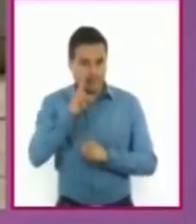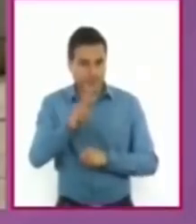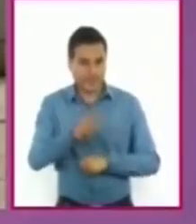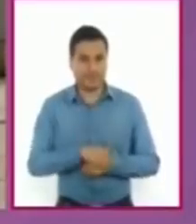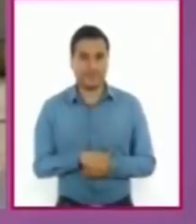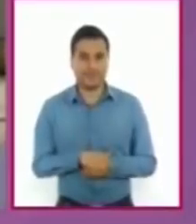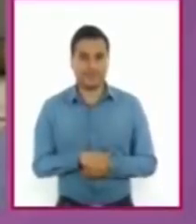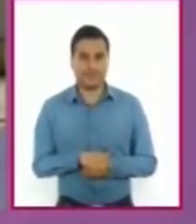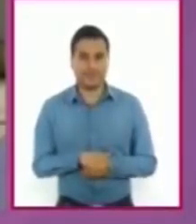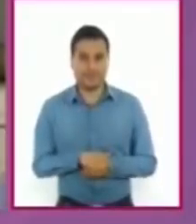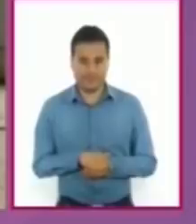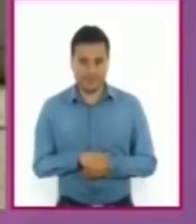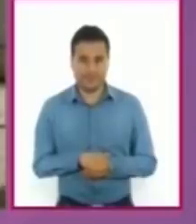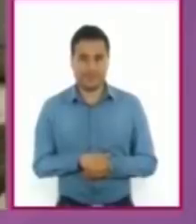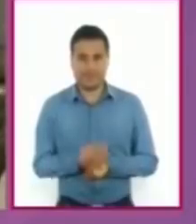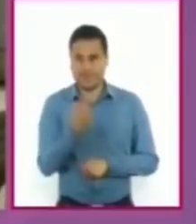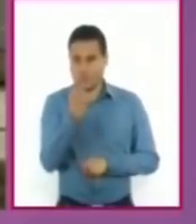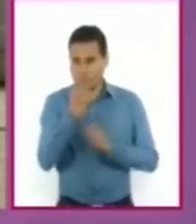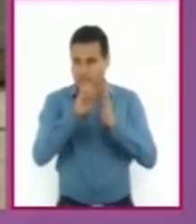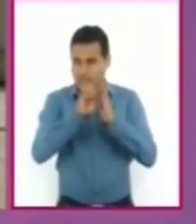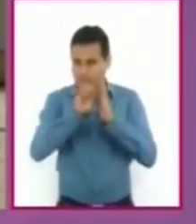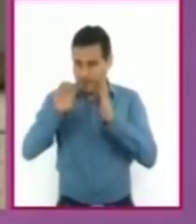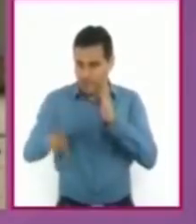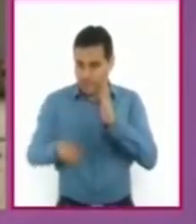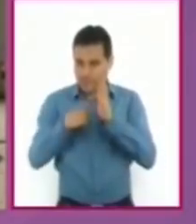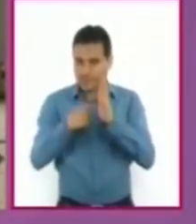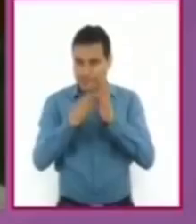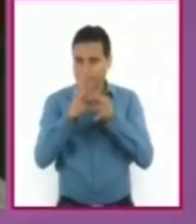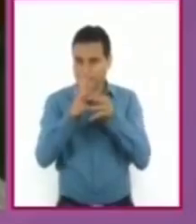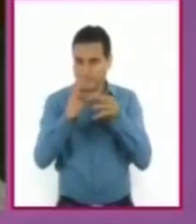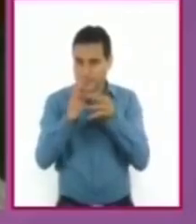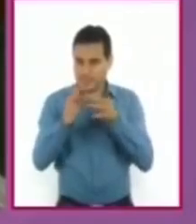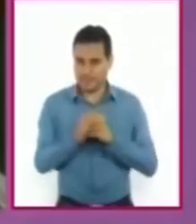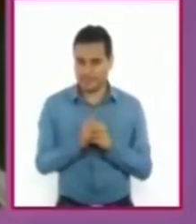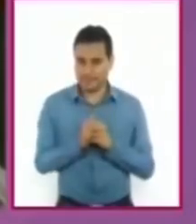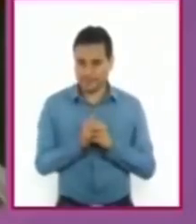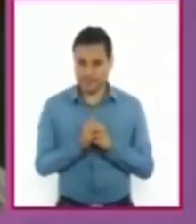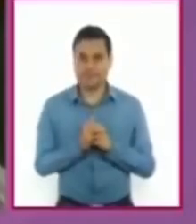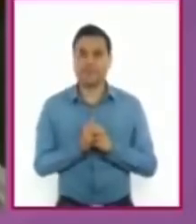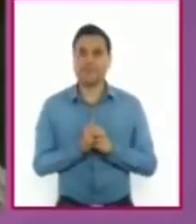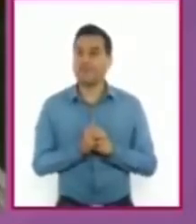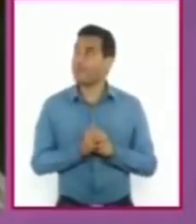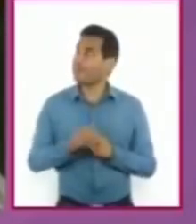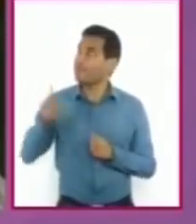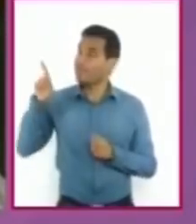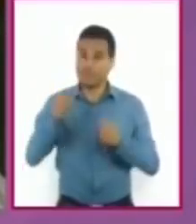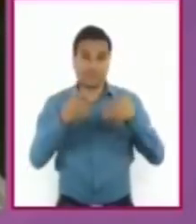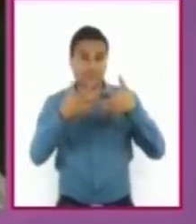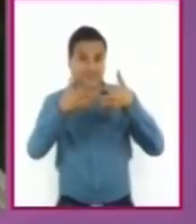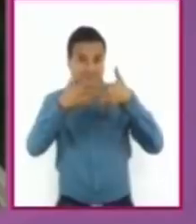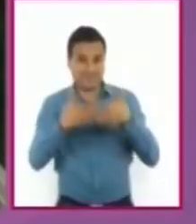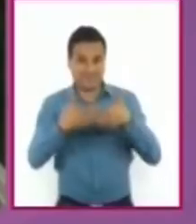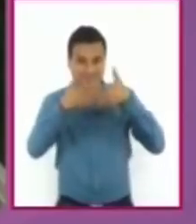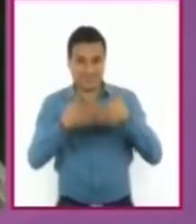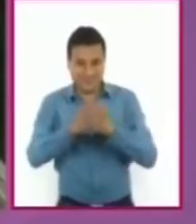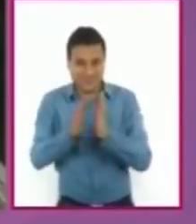Una situación concreta en la cual se aplica el conocimiento sobre las fuerzas es en la industria de la